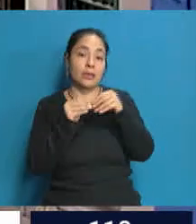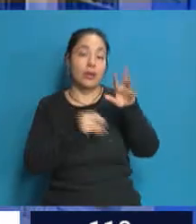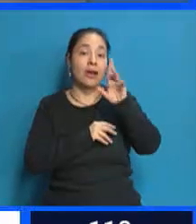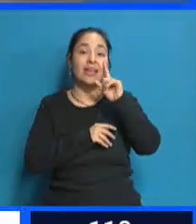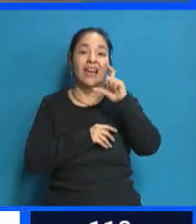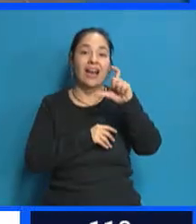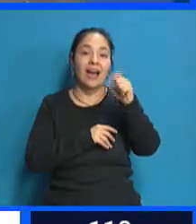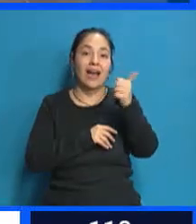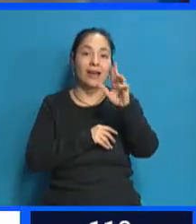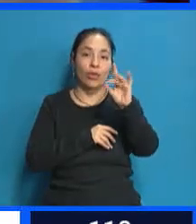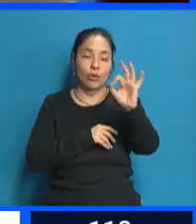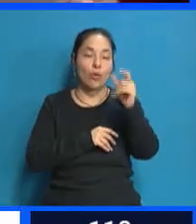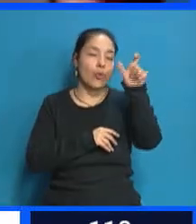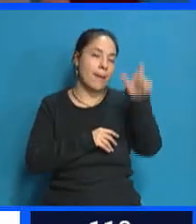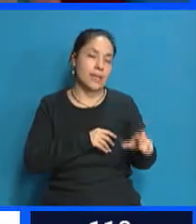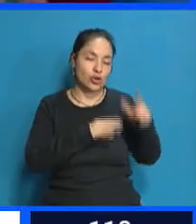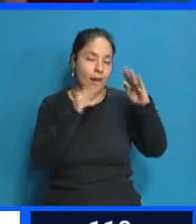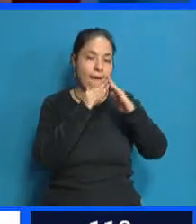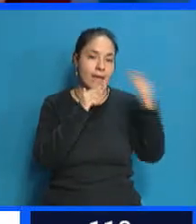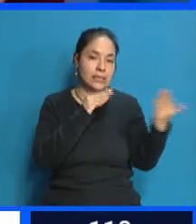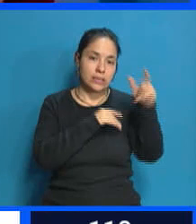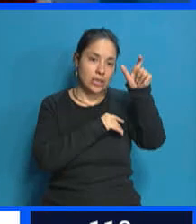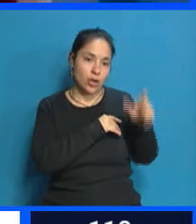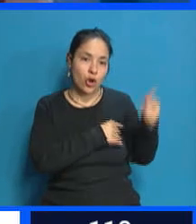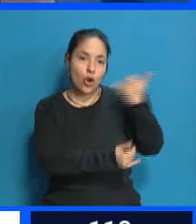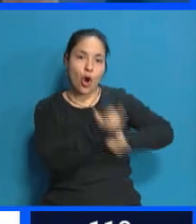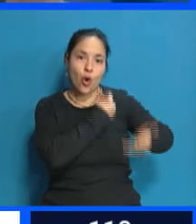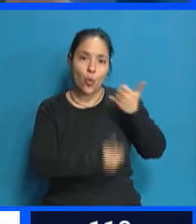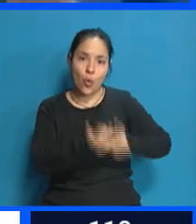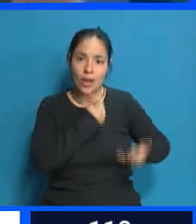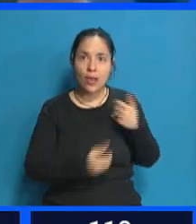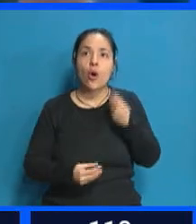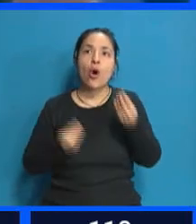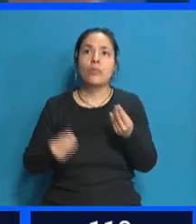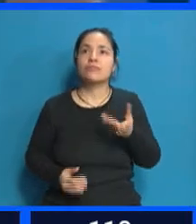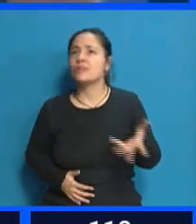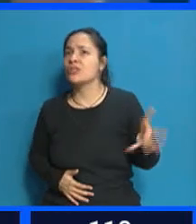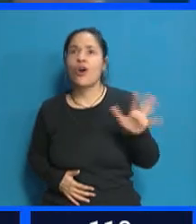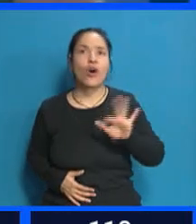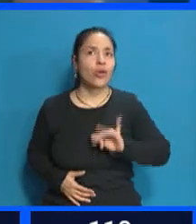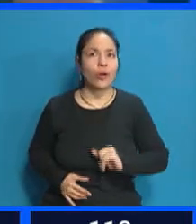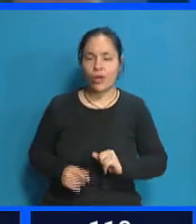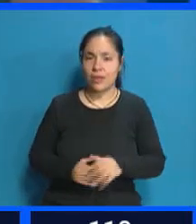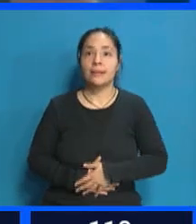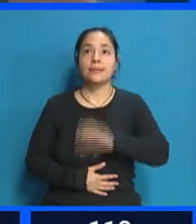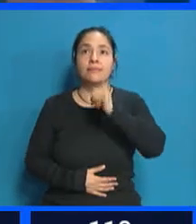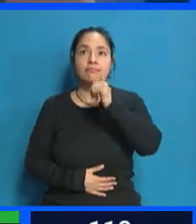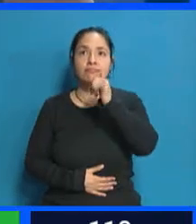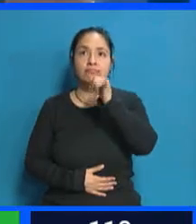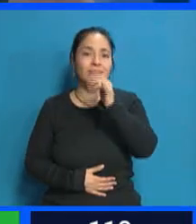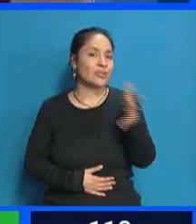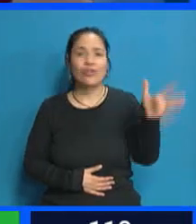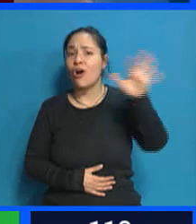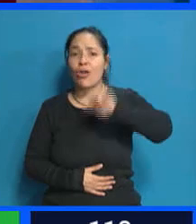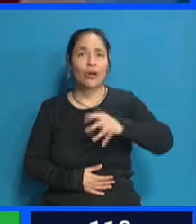acá de la zona, que nos va a contar, ¿no?, de qué manera se vive todos estos hechos todos los días, ¿no? Sí, es todos los días vivir